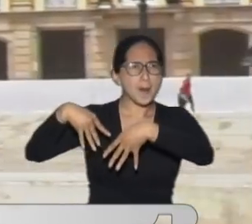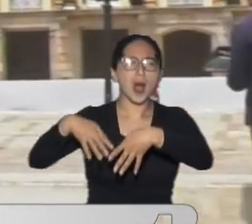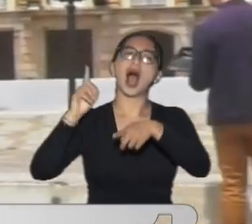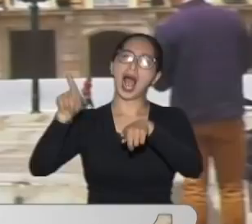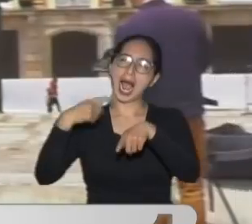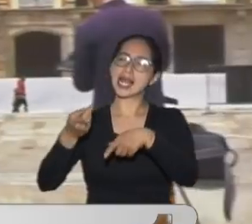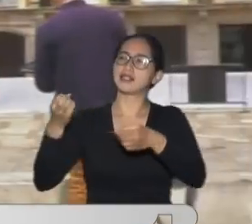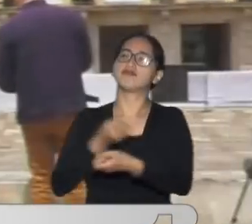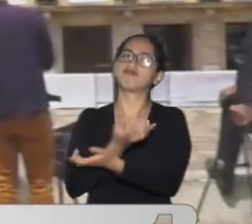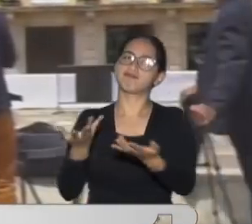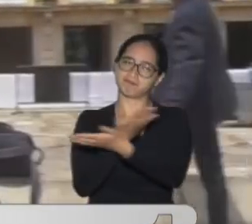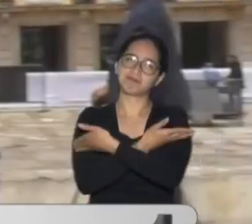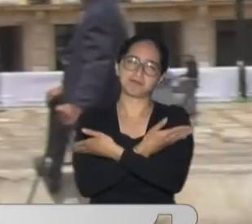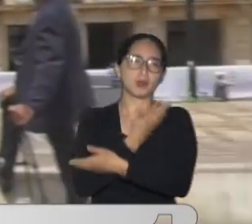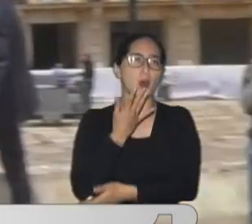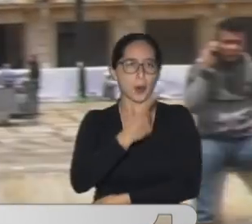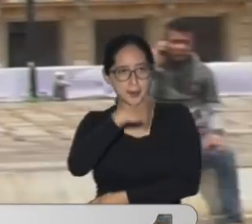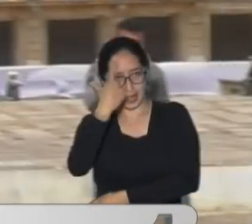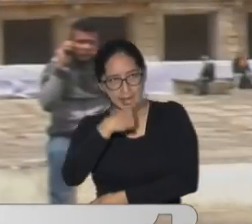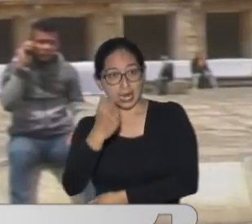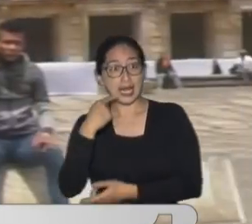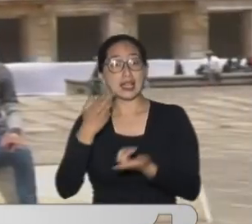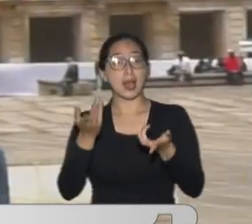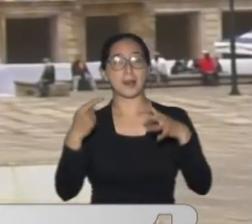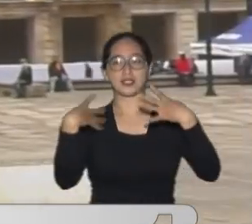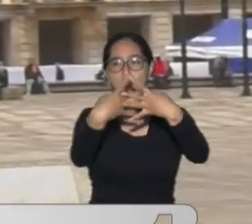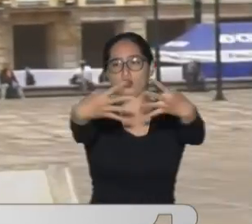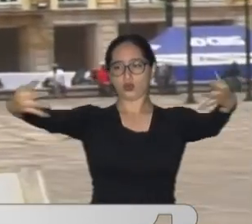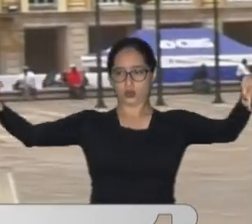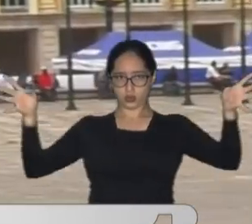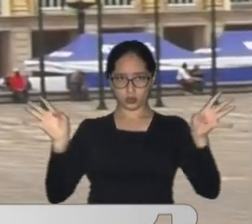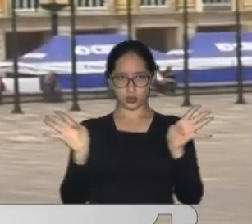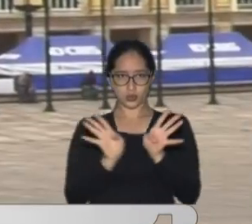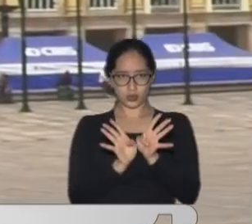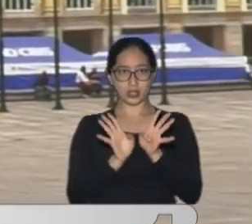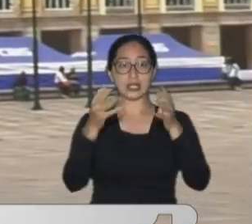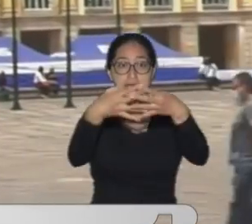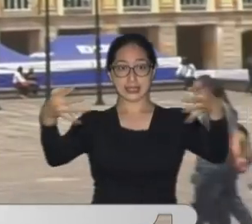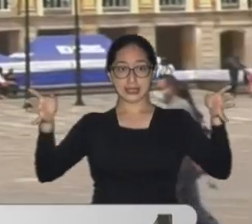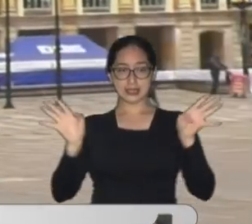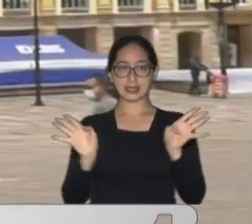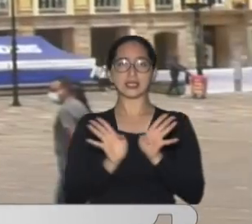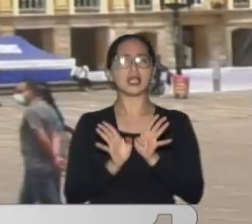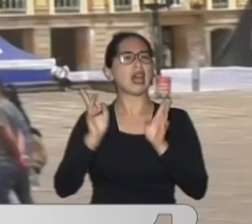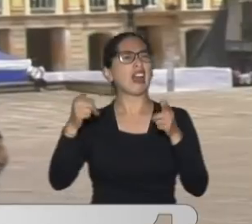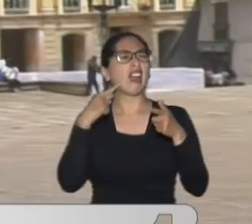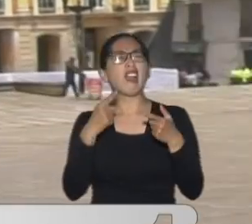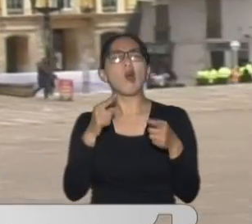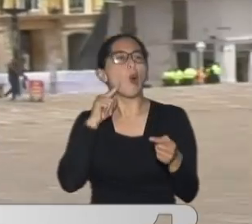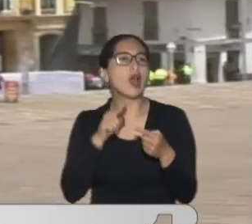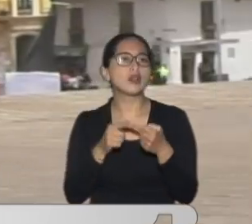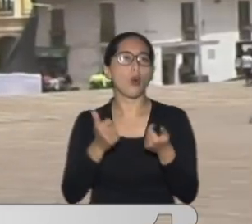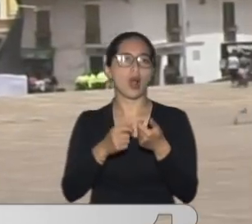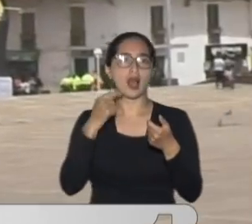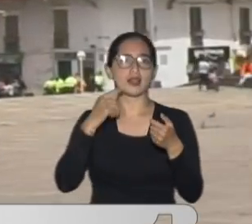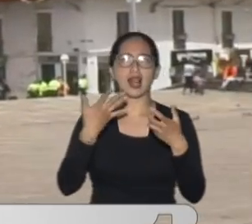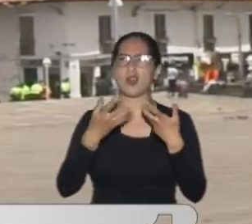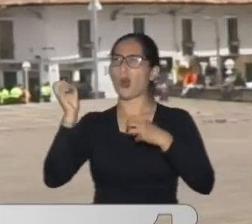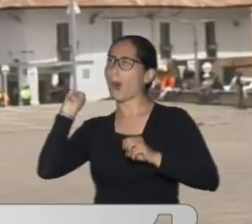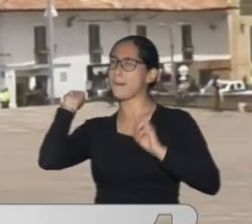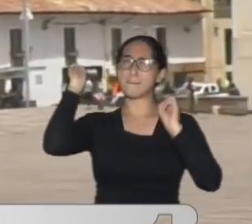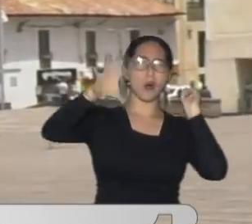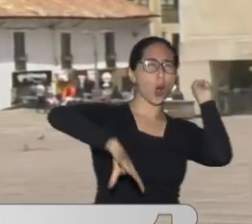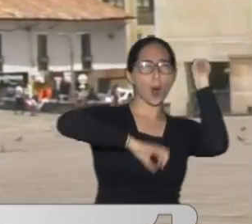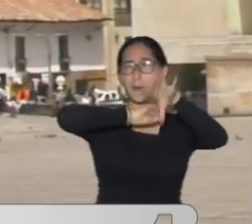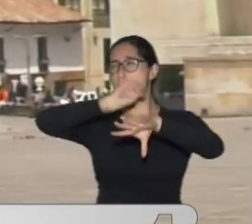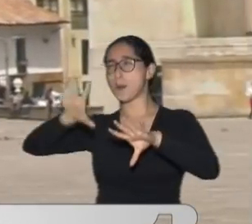se avanza en toda la instalación de vallas en lo que es la alcaldía de Bogotá y en todo el entorno para prevenir posibles afectaciones del orden